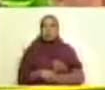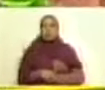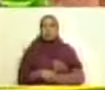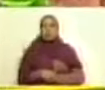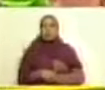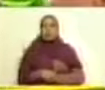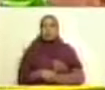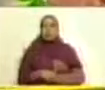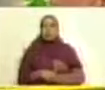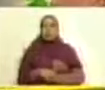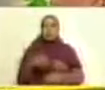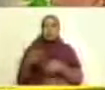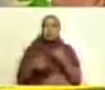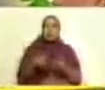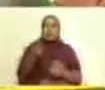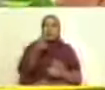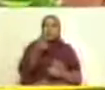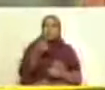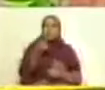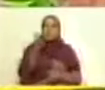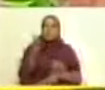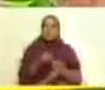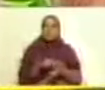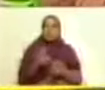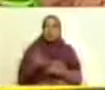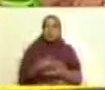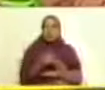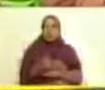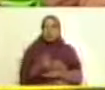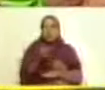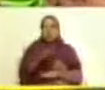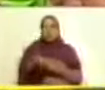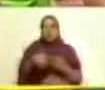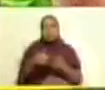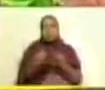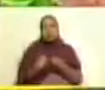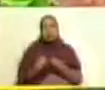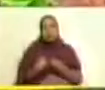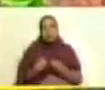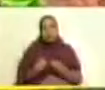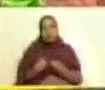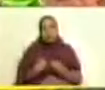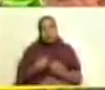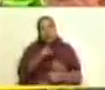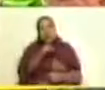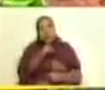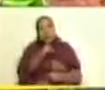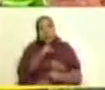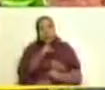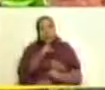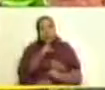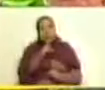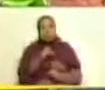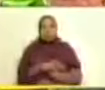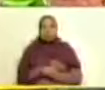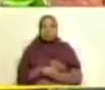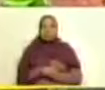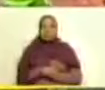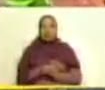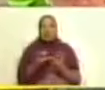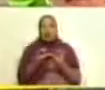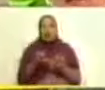todos sabemos que al principio, toda la vida siempre ha sido difícil